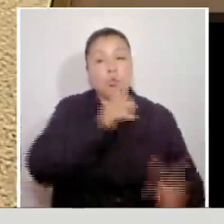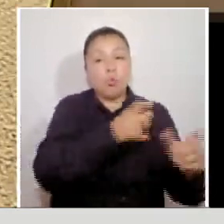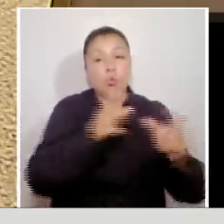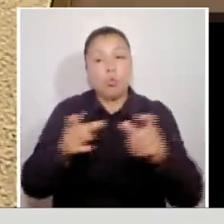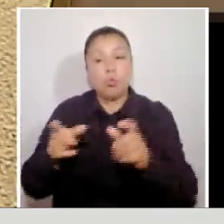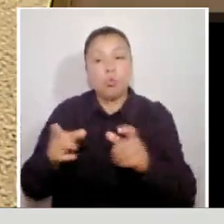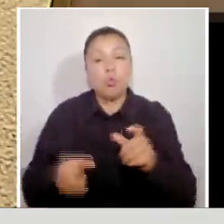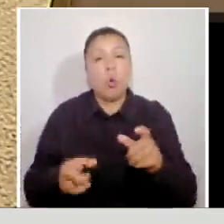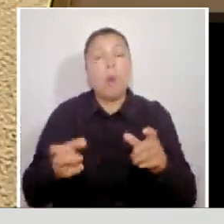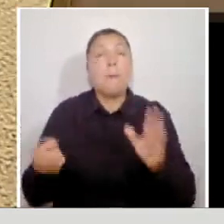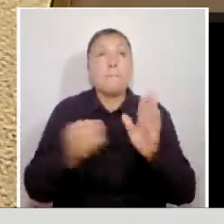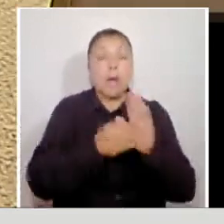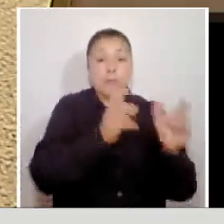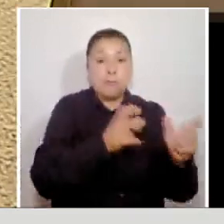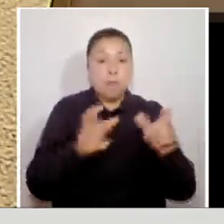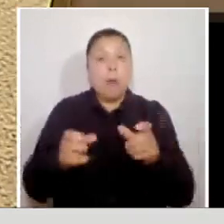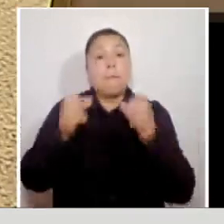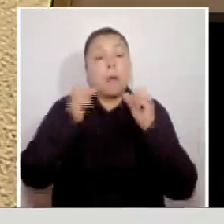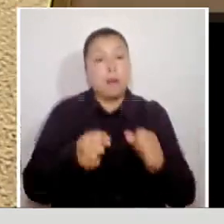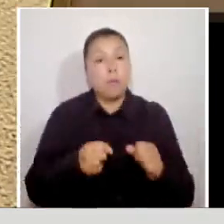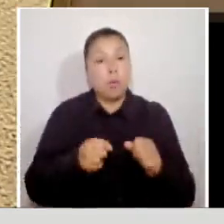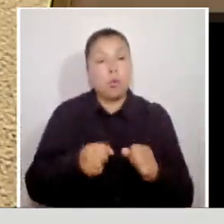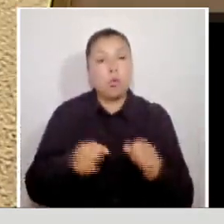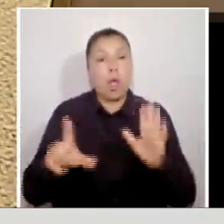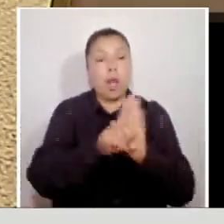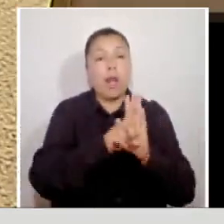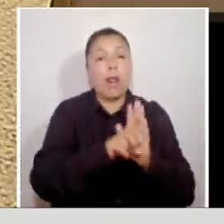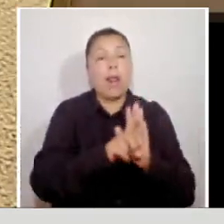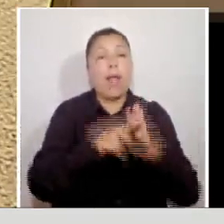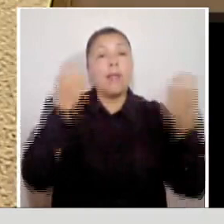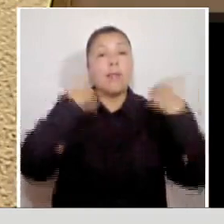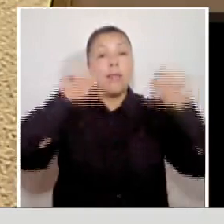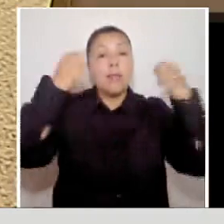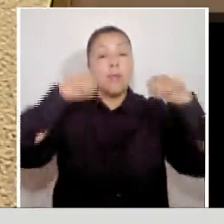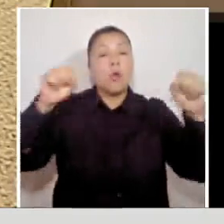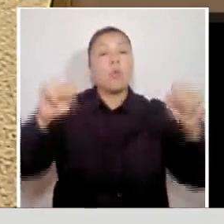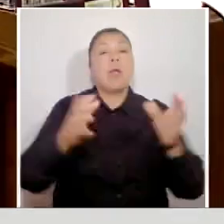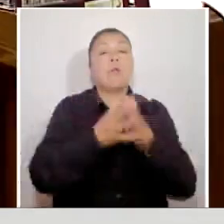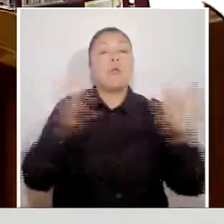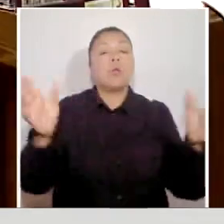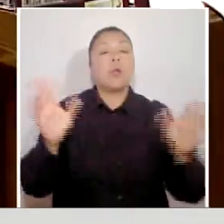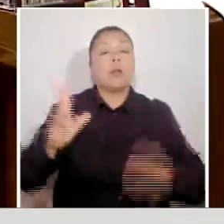regularidad para poder llevarlo entonces la ley del deporte Muchas gracias señor